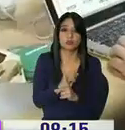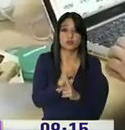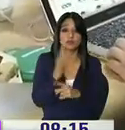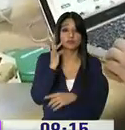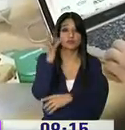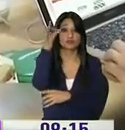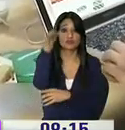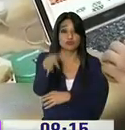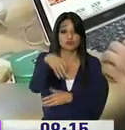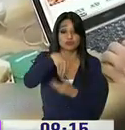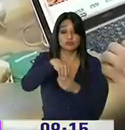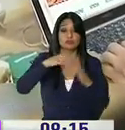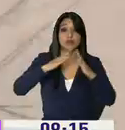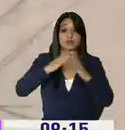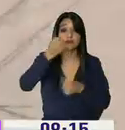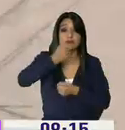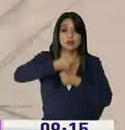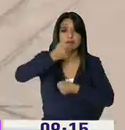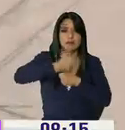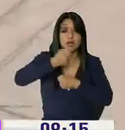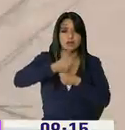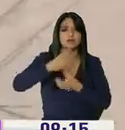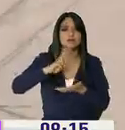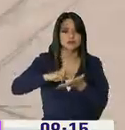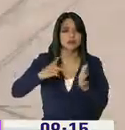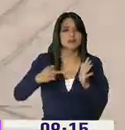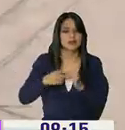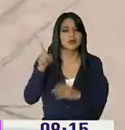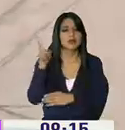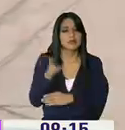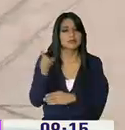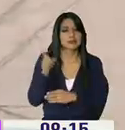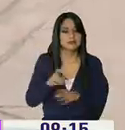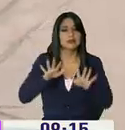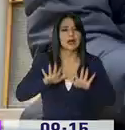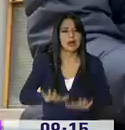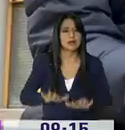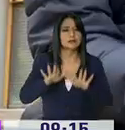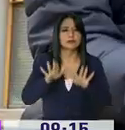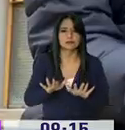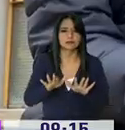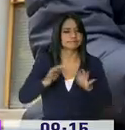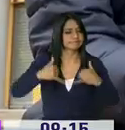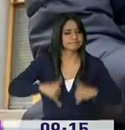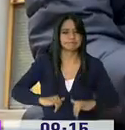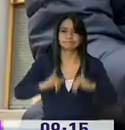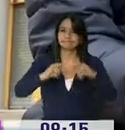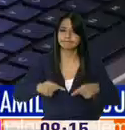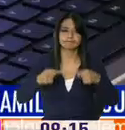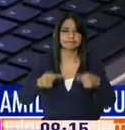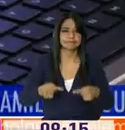futuro del teletrabajo evidencian aún más la necesidad de establecerlo como una práctica